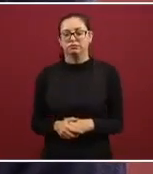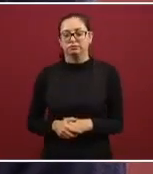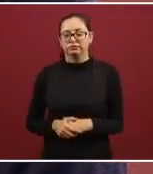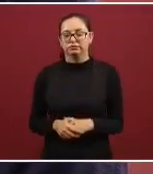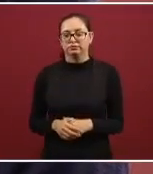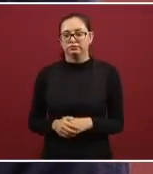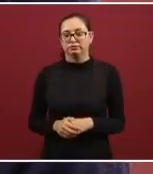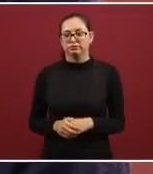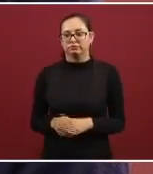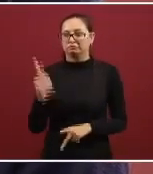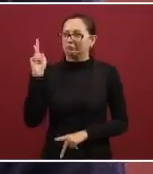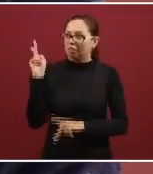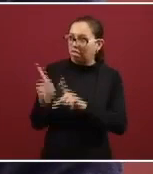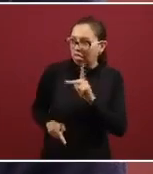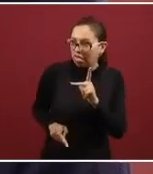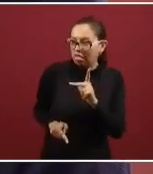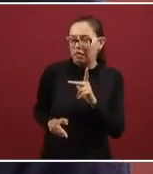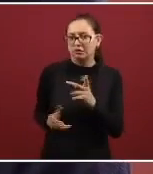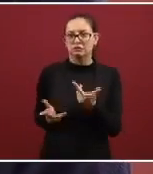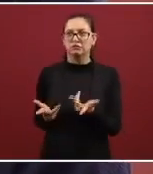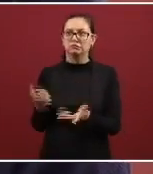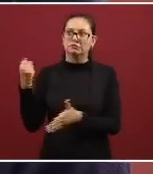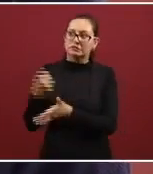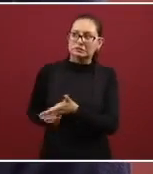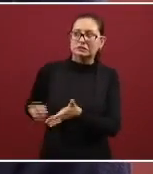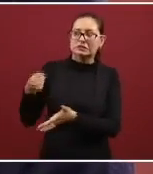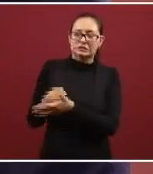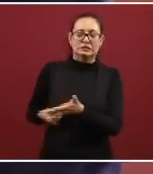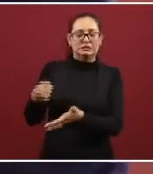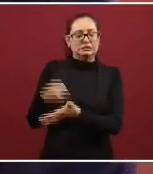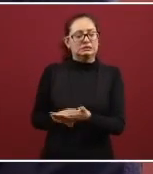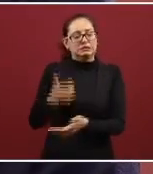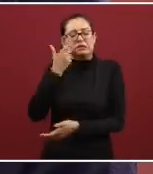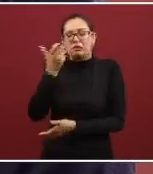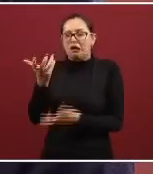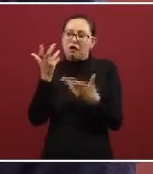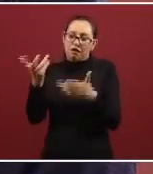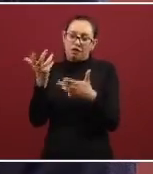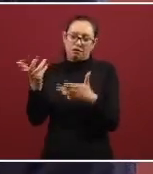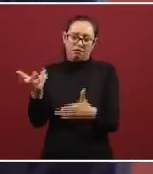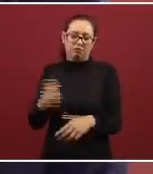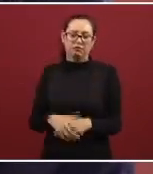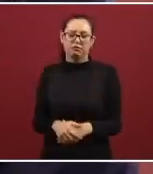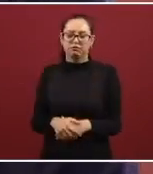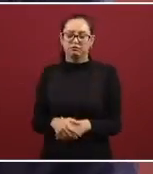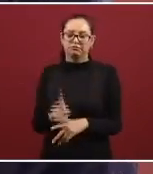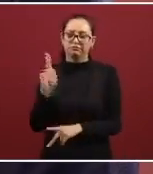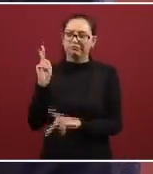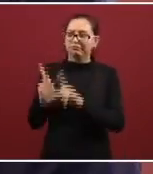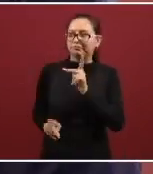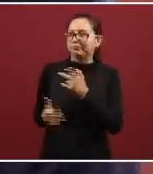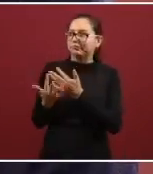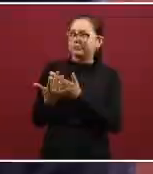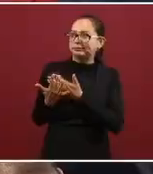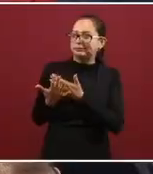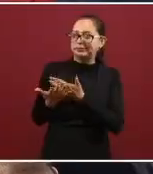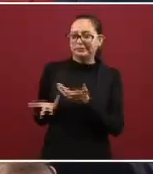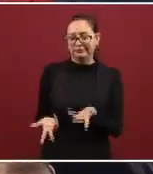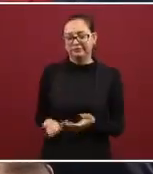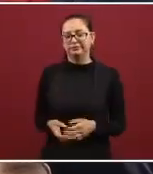sentidas, más demandadas, esa presa que estaba detenida, que estaba